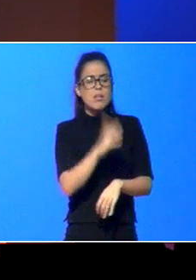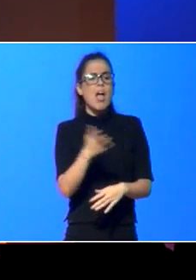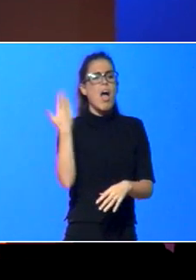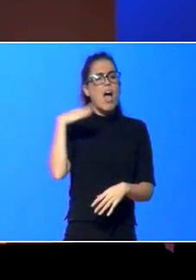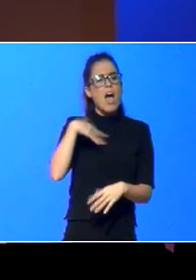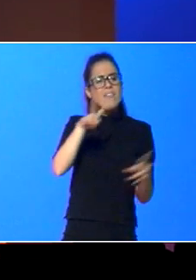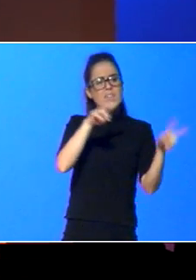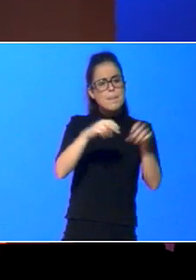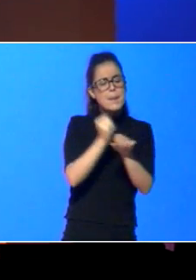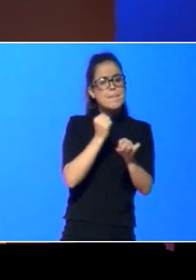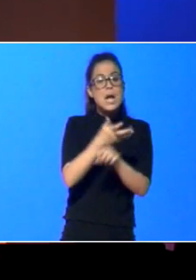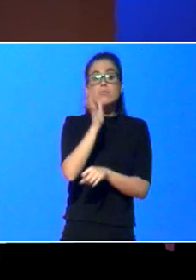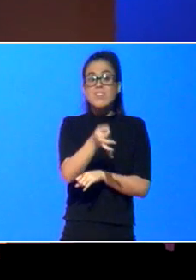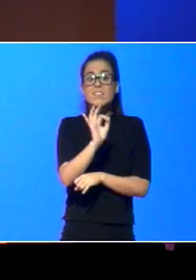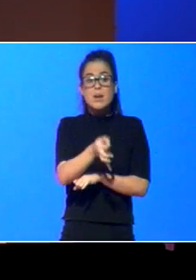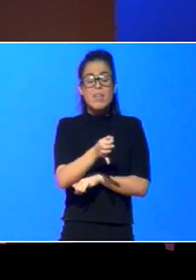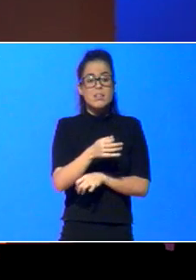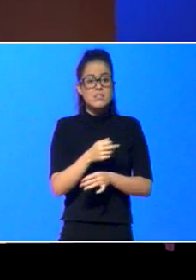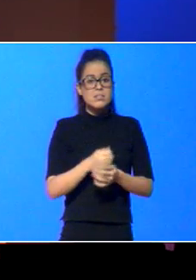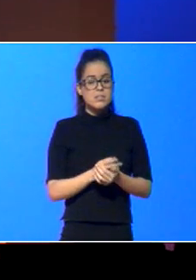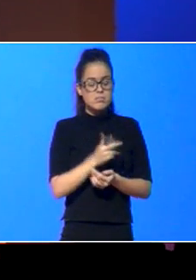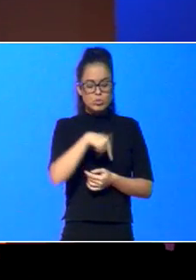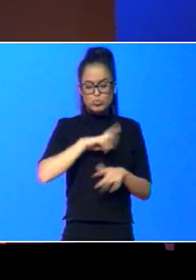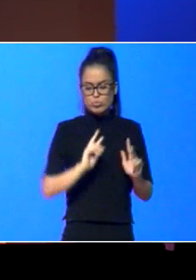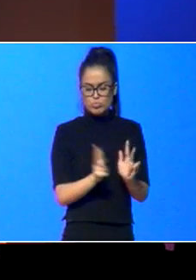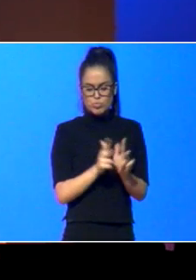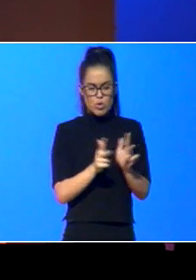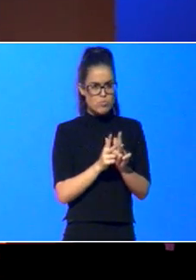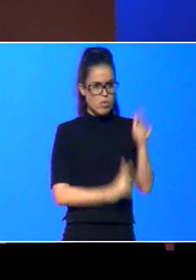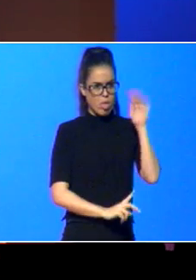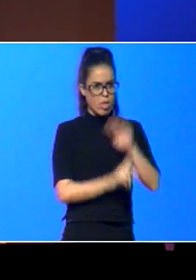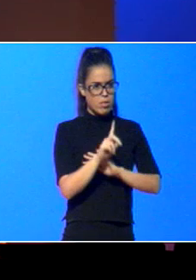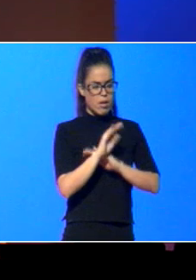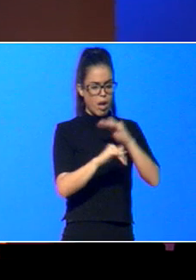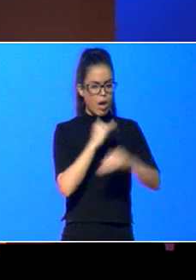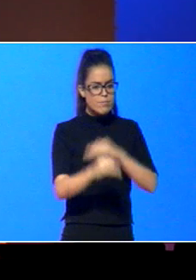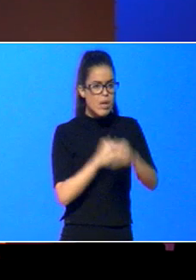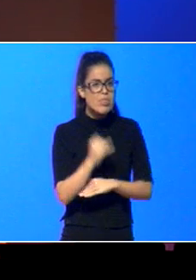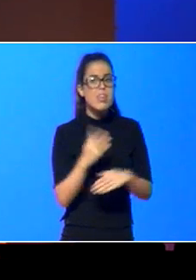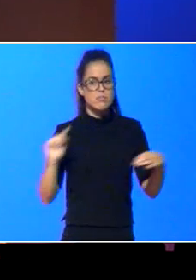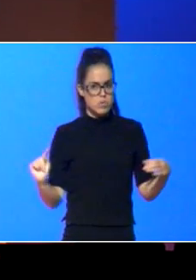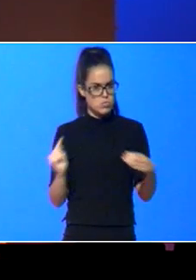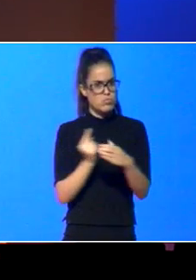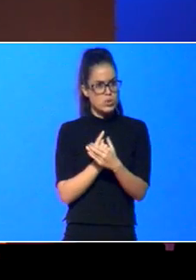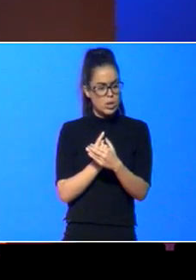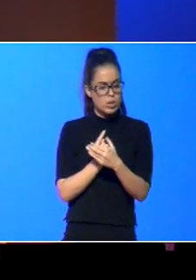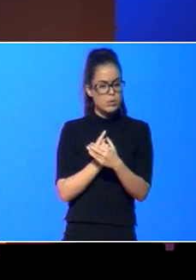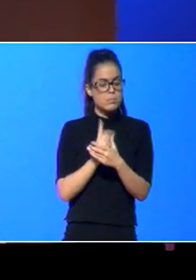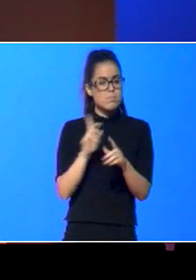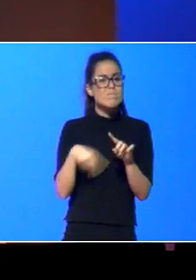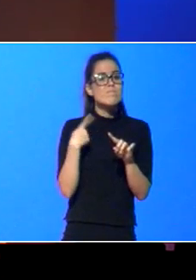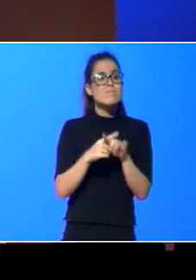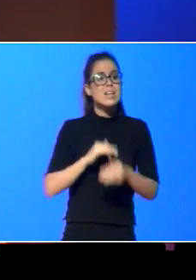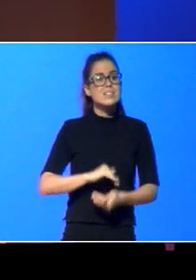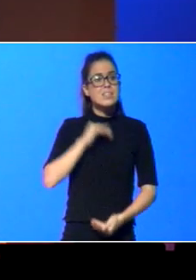y demás. Es verdad que estamos en una sociedad en la que el avance ha de ir hacia entornos inclusivos y hacia una capacitación para no salir